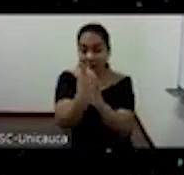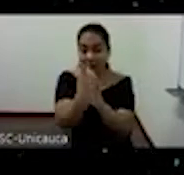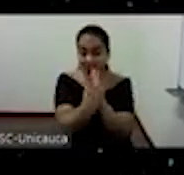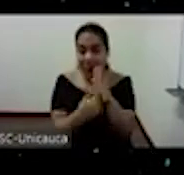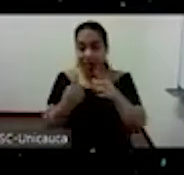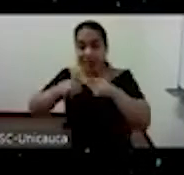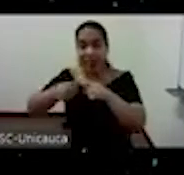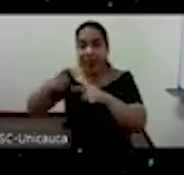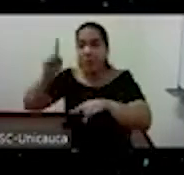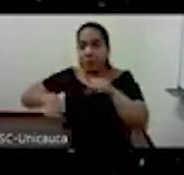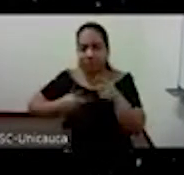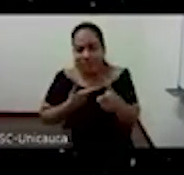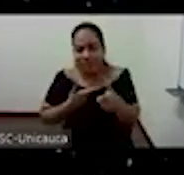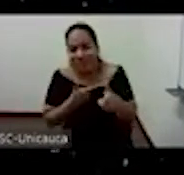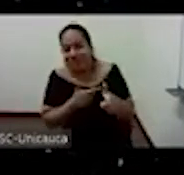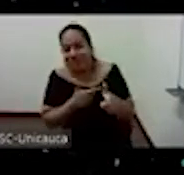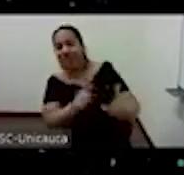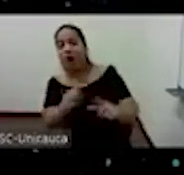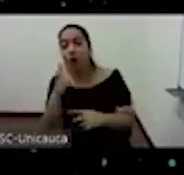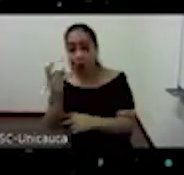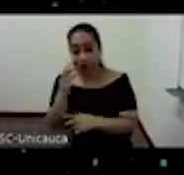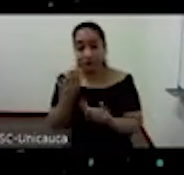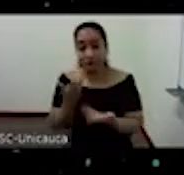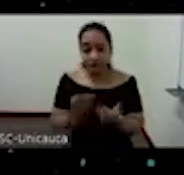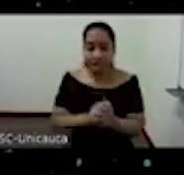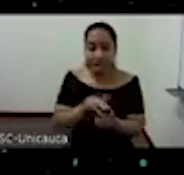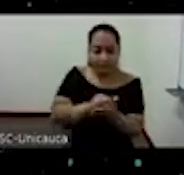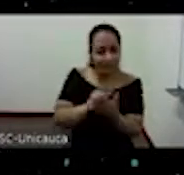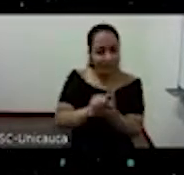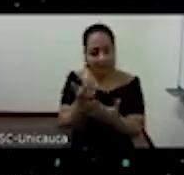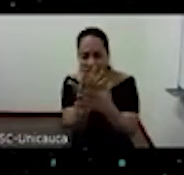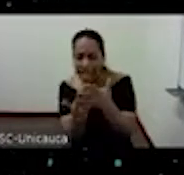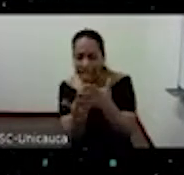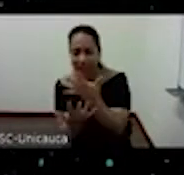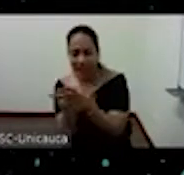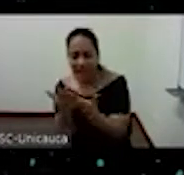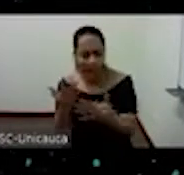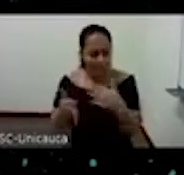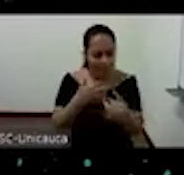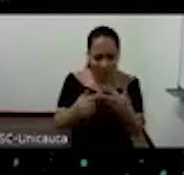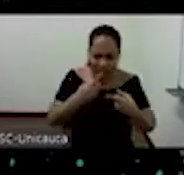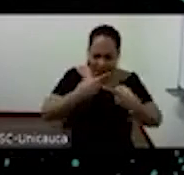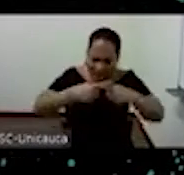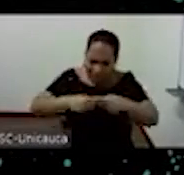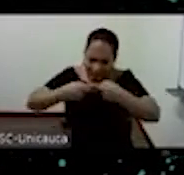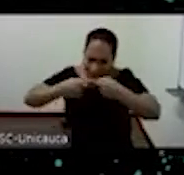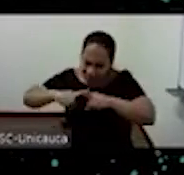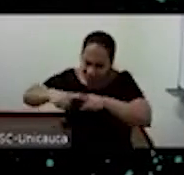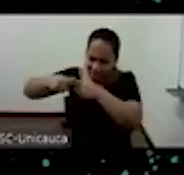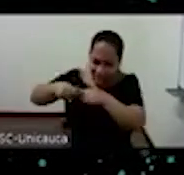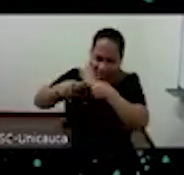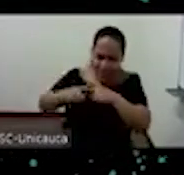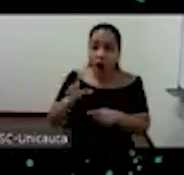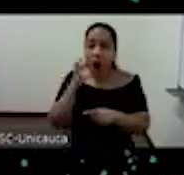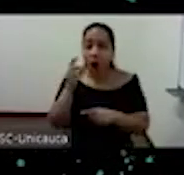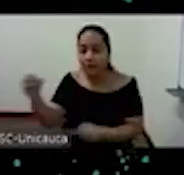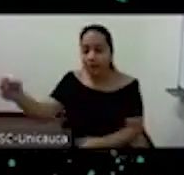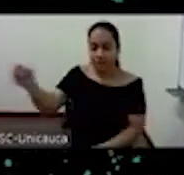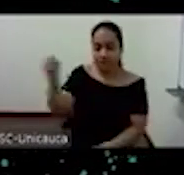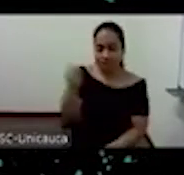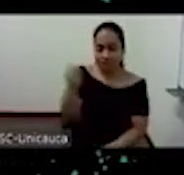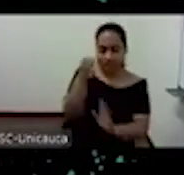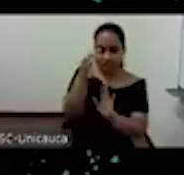tejer y se burlaba de ella. Aún así sangrando y en carne viva, terminó su trabajo y el soldado trajo al marido y